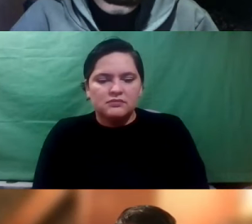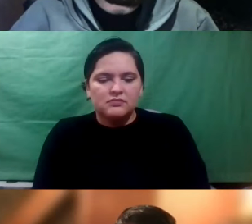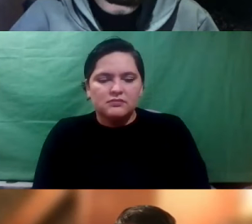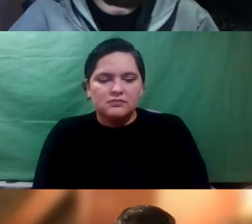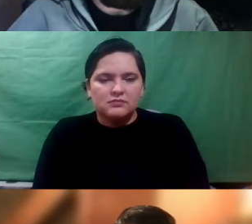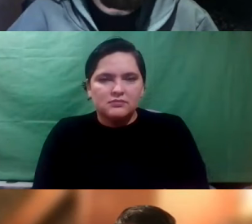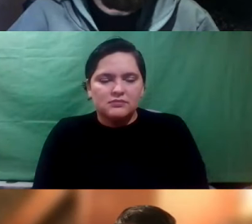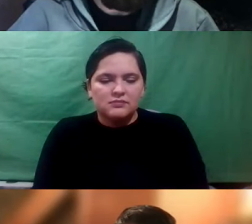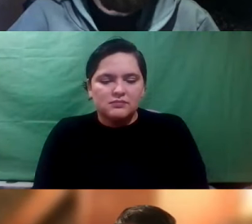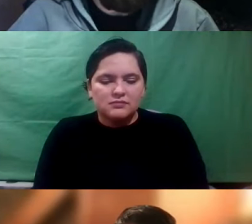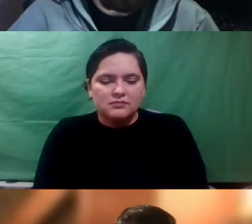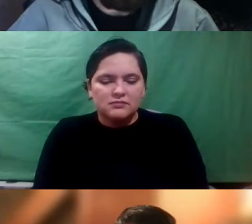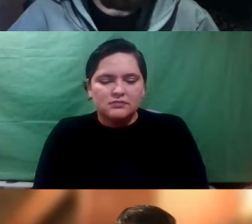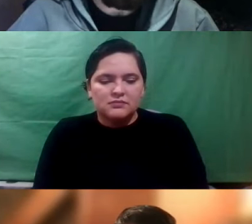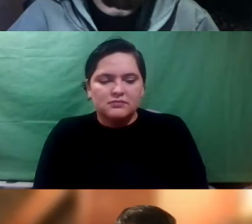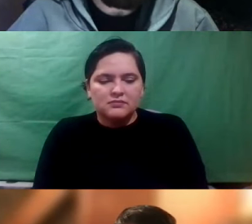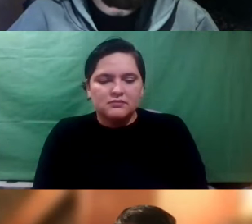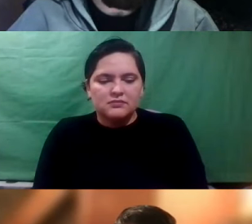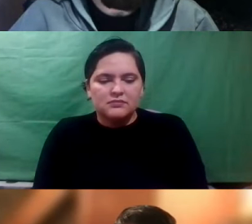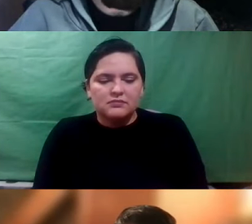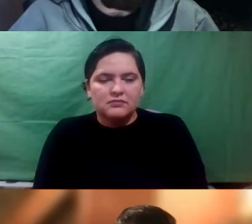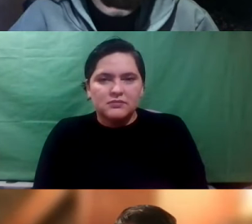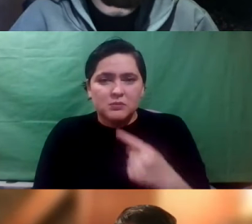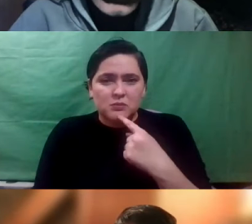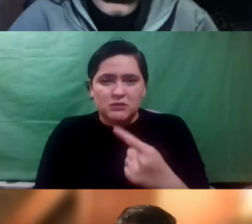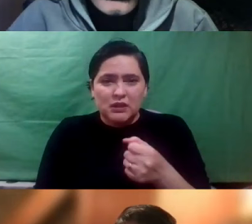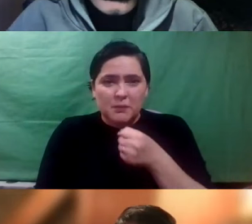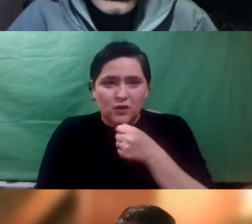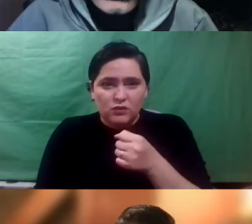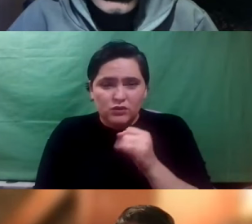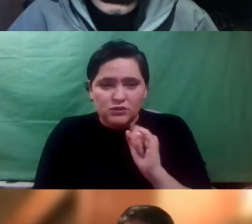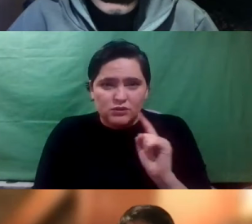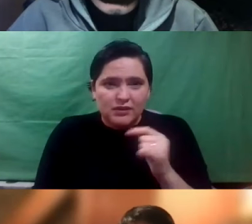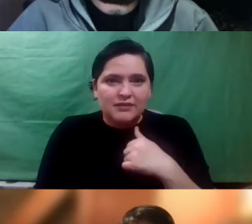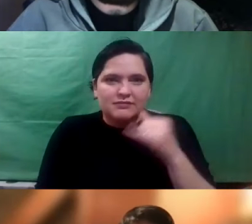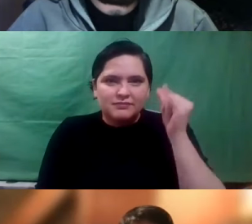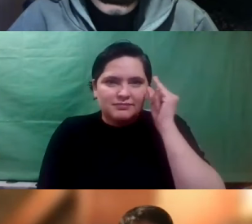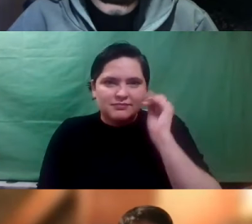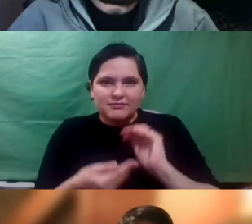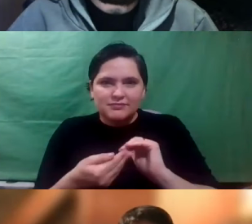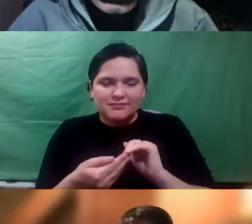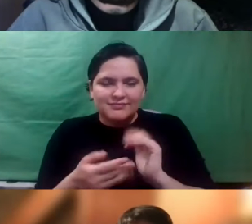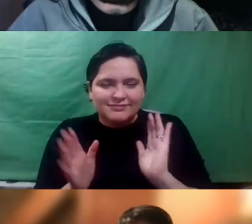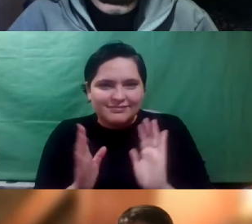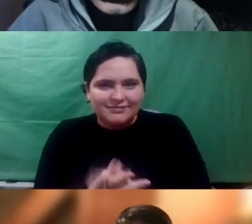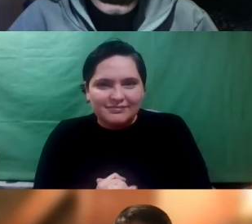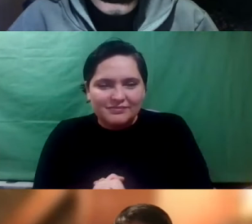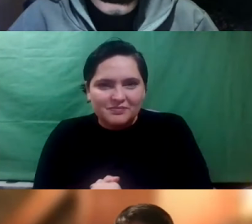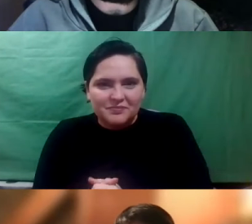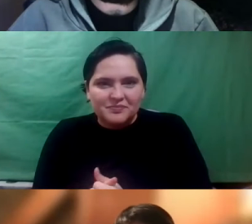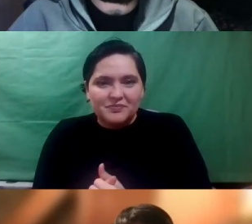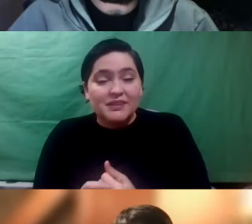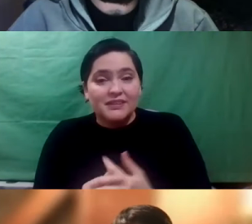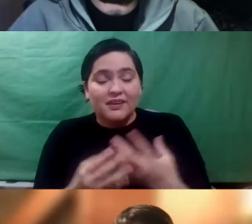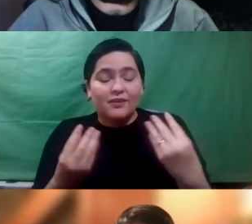¿Le diste acceso al micrófono? Creo que se escucha, perdón, es que nunca estuve. Ya. Hola, Sí.